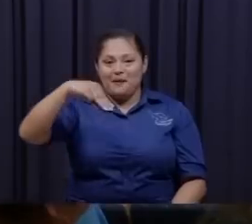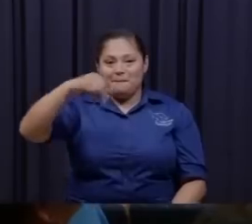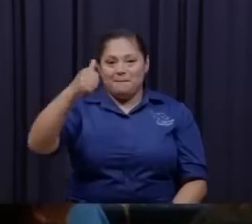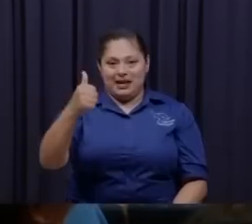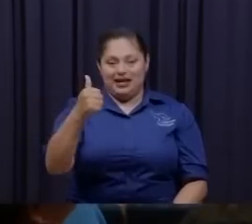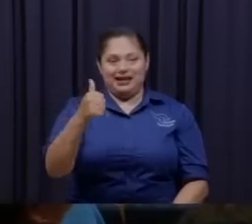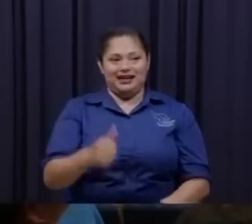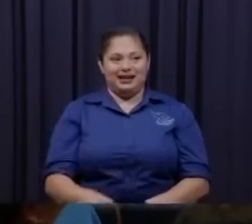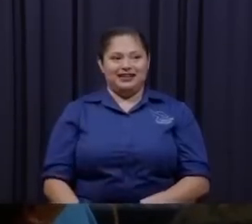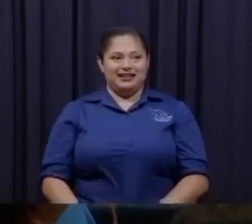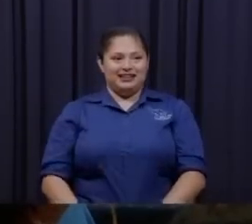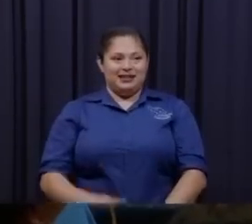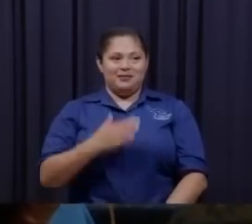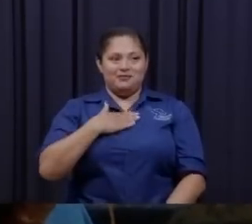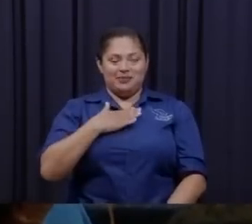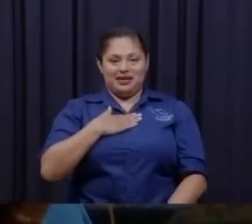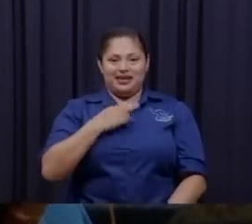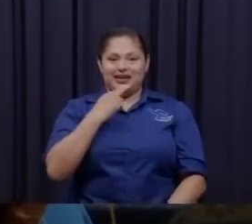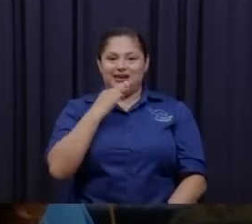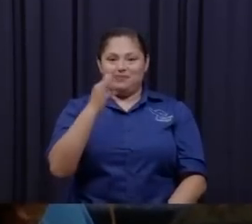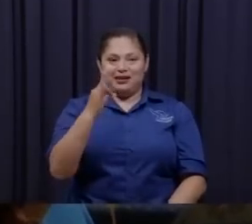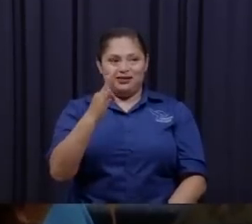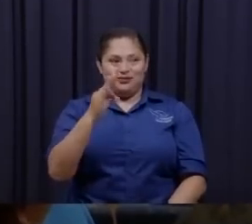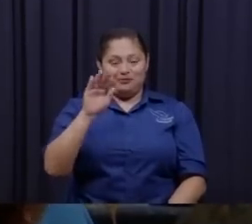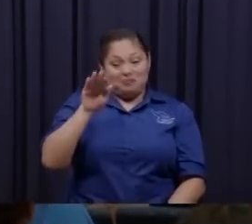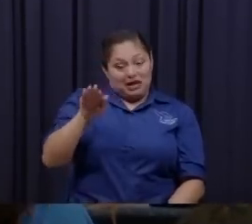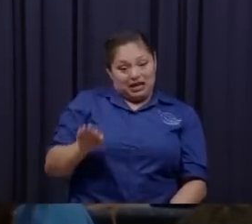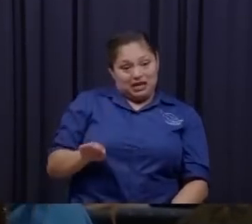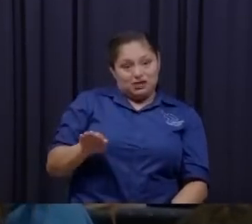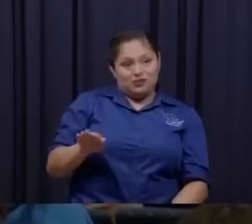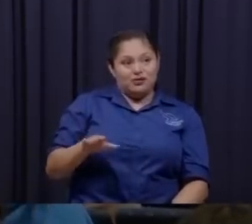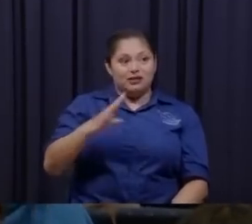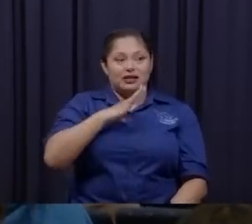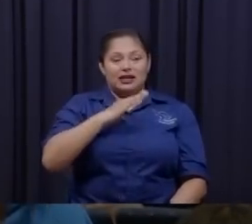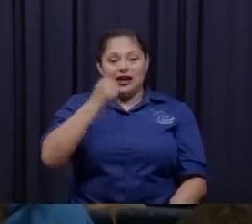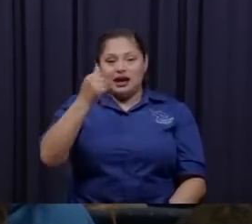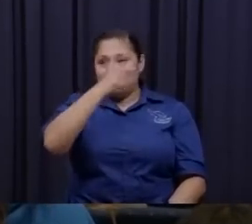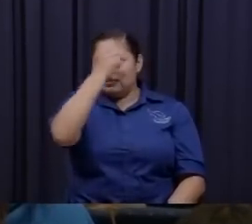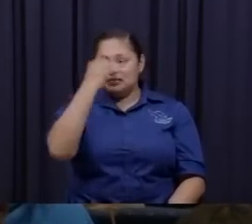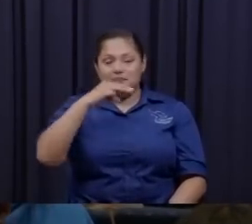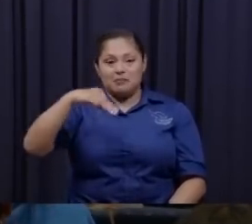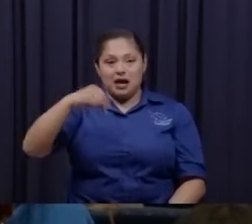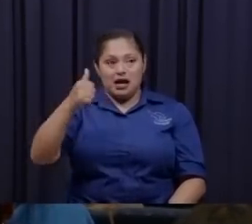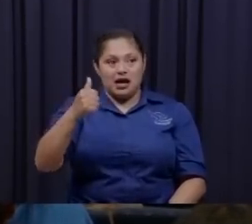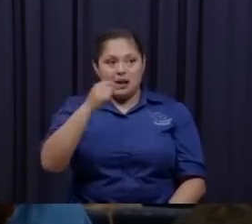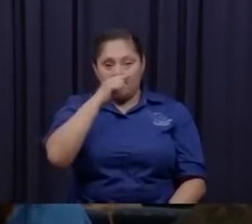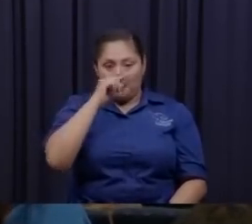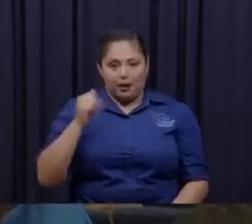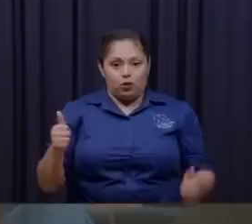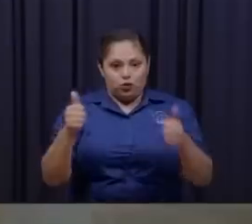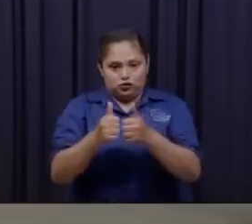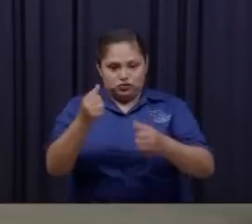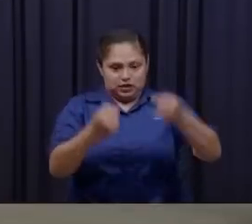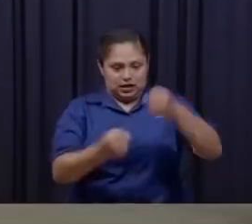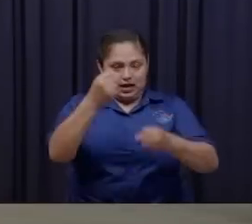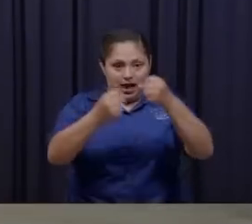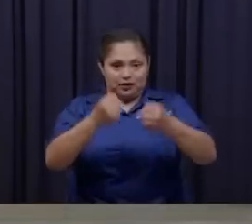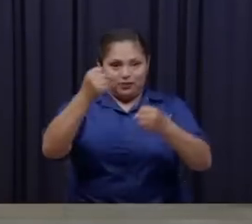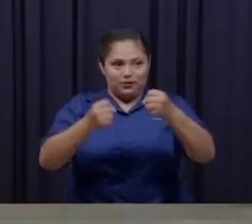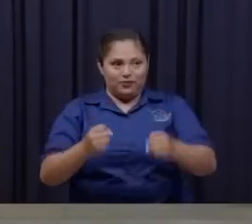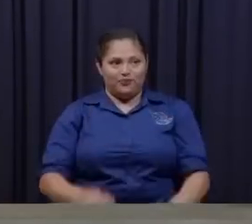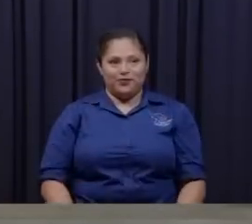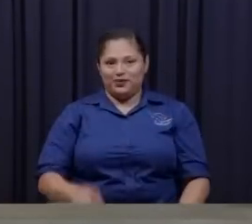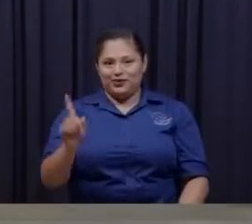Ese, mi hermanito chiquito tenía asma, iba conmigo. Y no había celulares ni